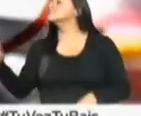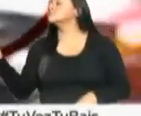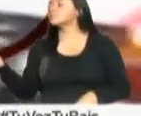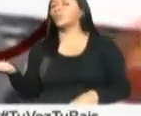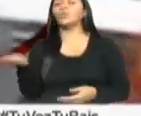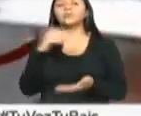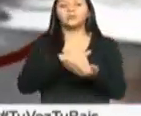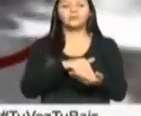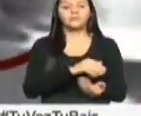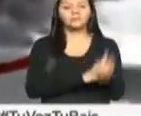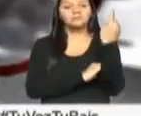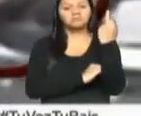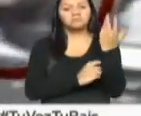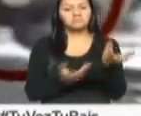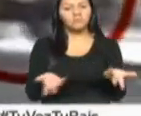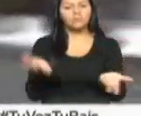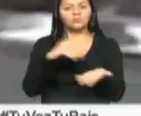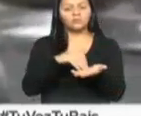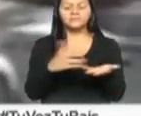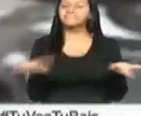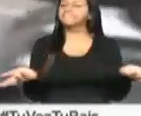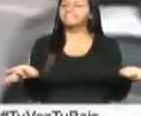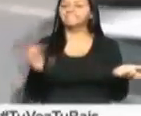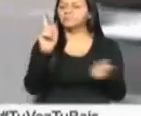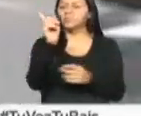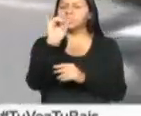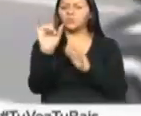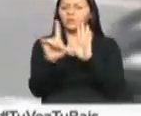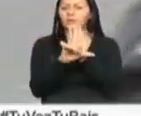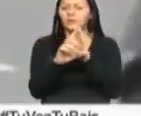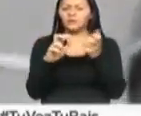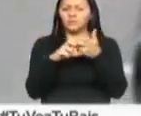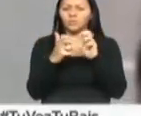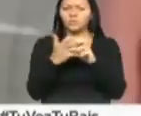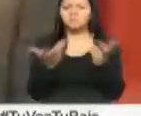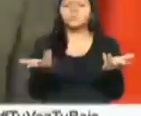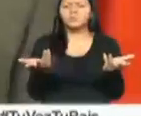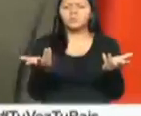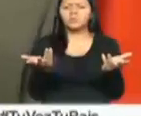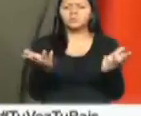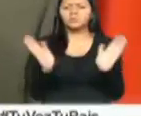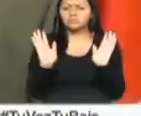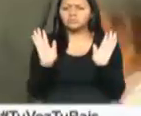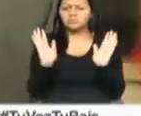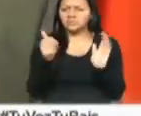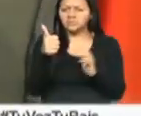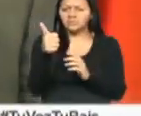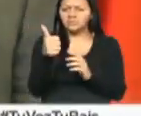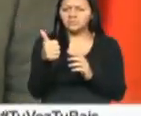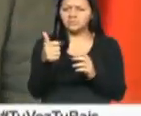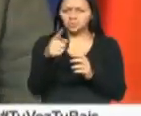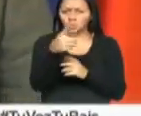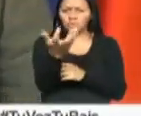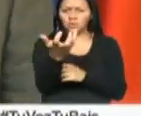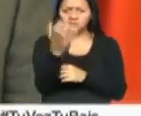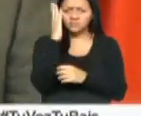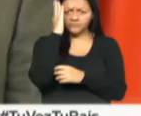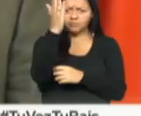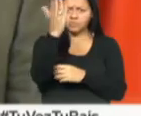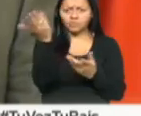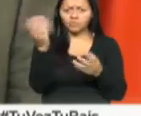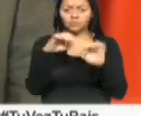hacer frente a mí. Eso es ilegal. Y está bien que sea ilegal. ¿O ustedes quieren una